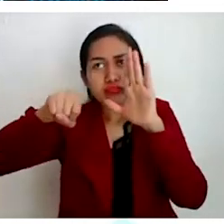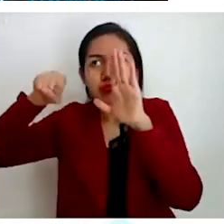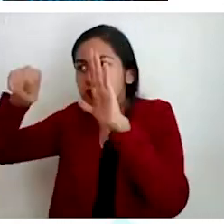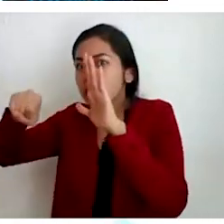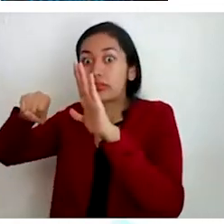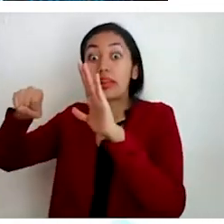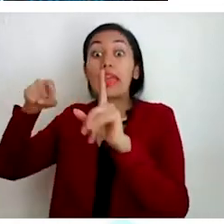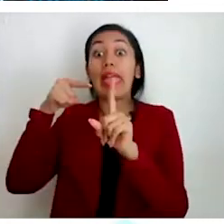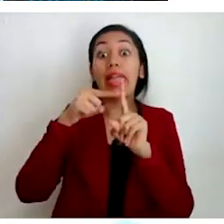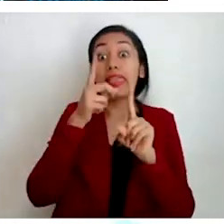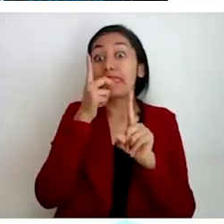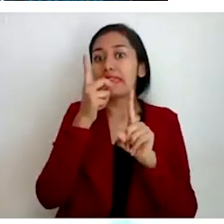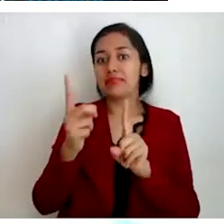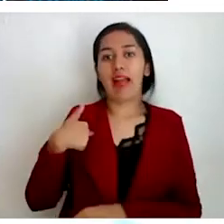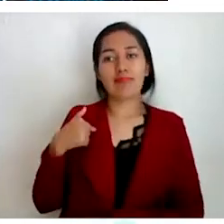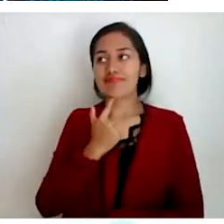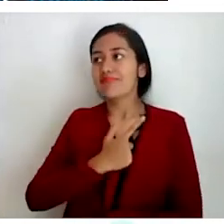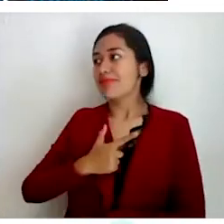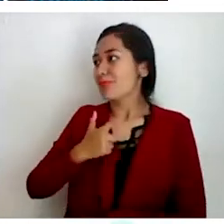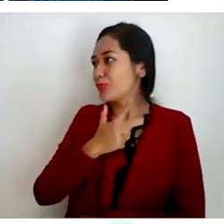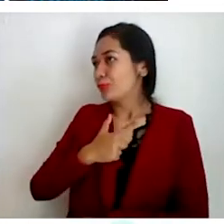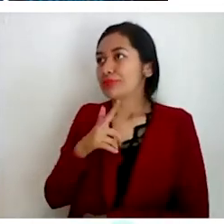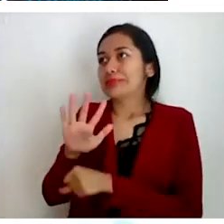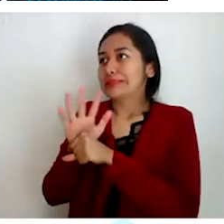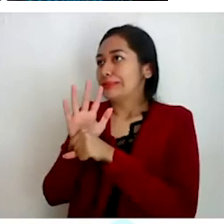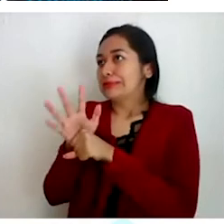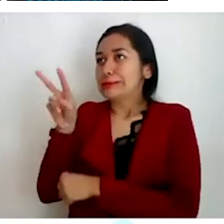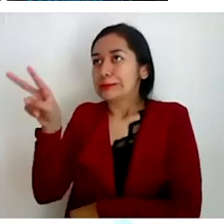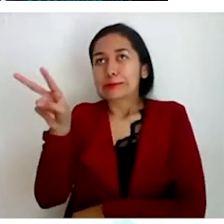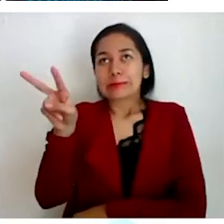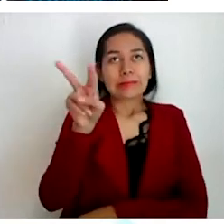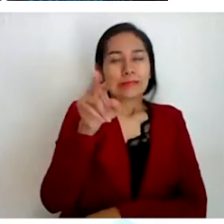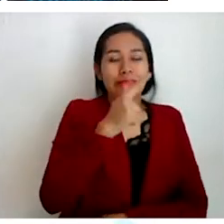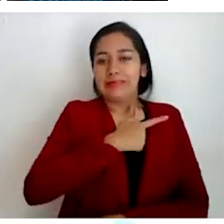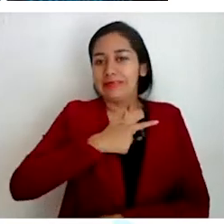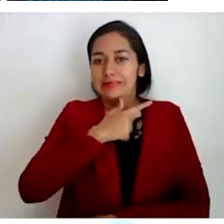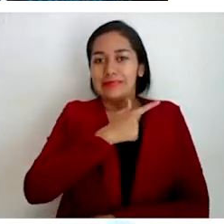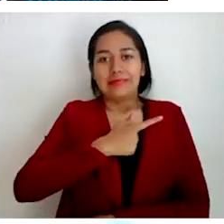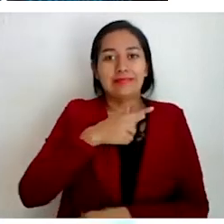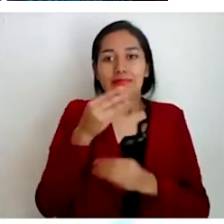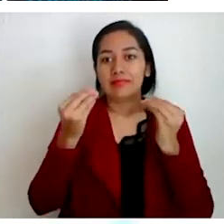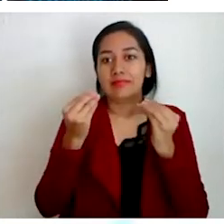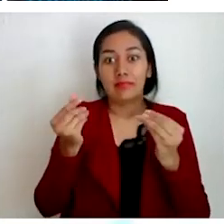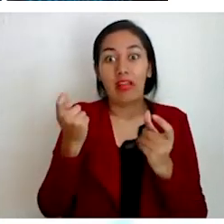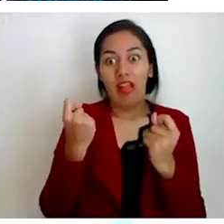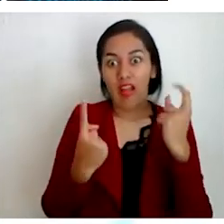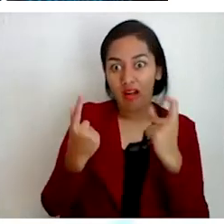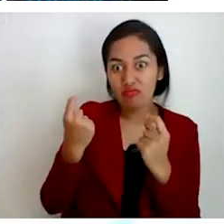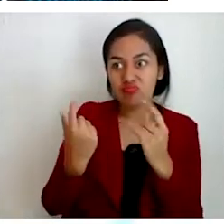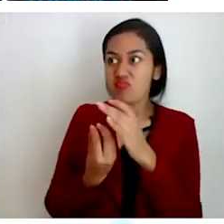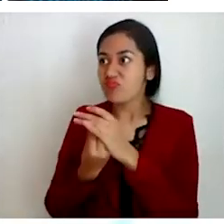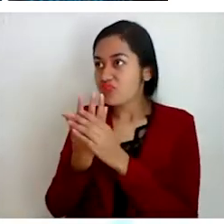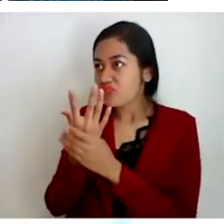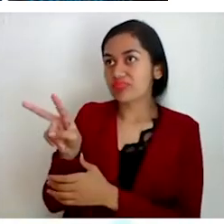ver la pantalla grande, por más pantallas de reproducción en 3D que pueda uno tener,